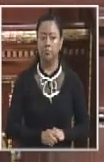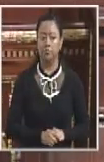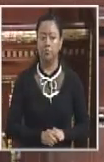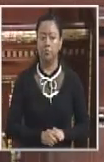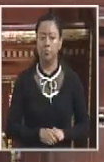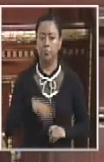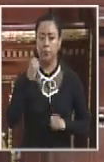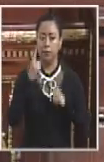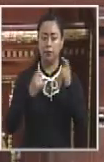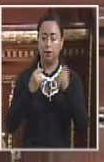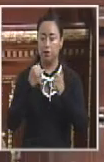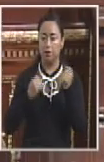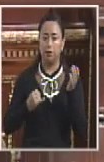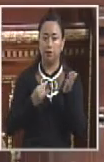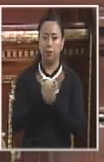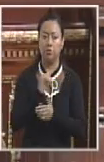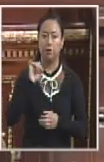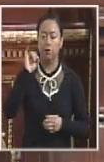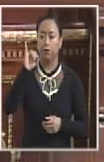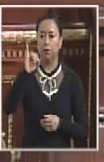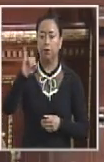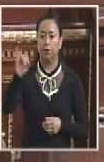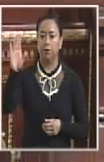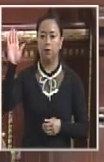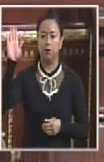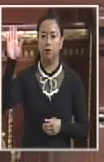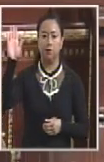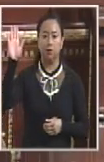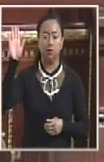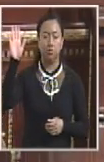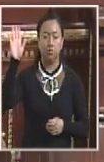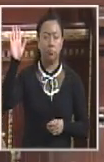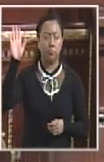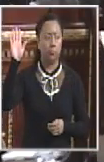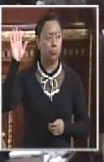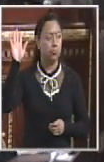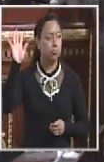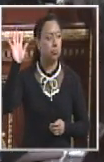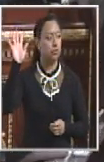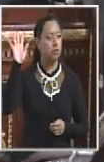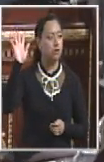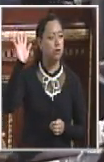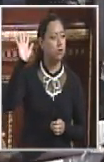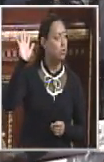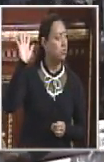Los que estén por la afirmativa, sírvanse manifestarlo levantando la mano.